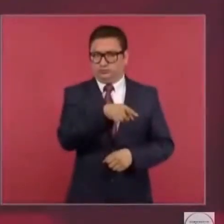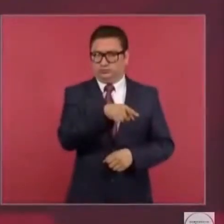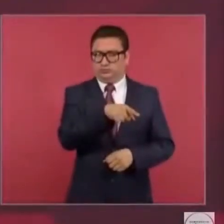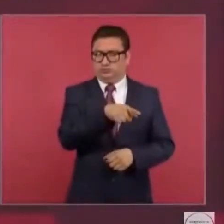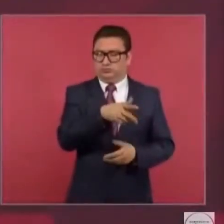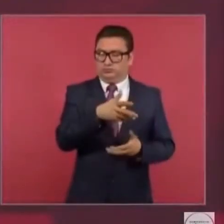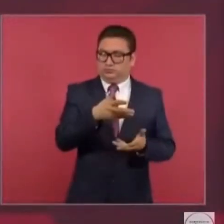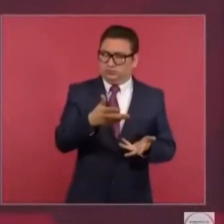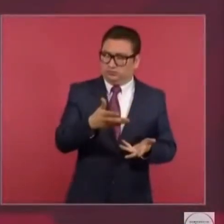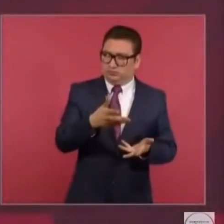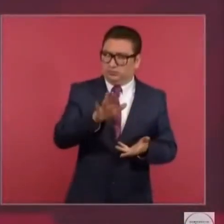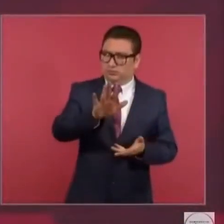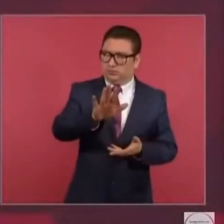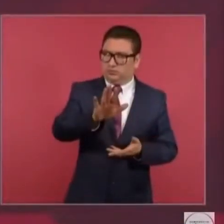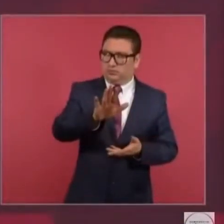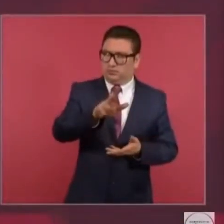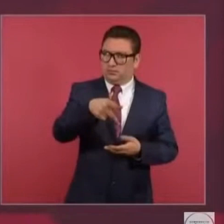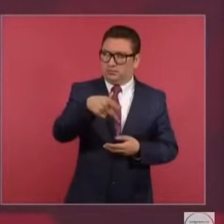Y